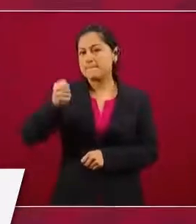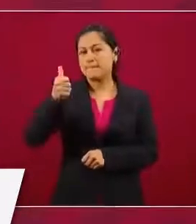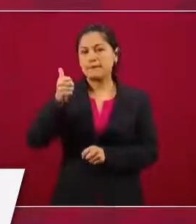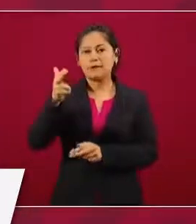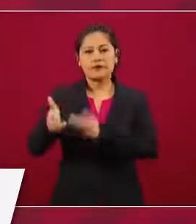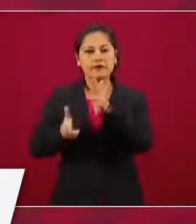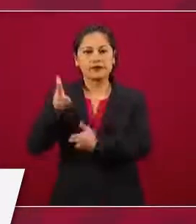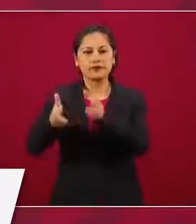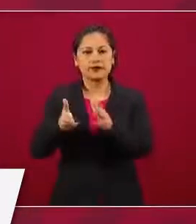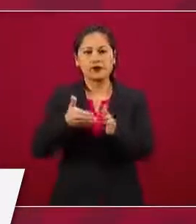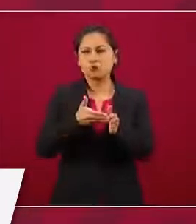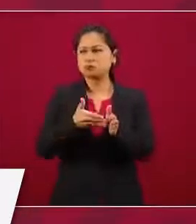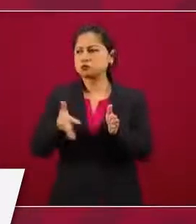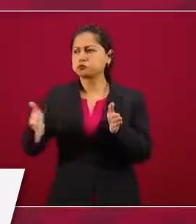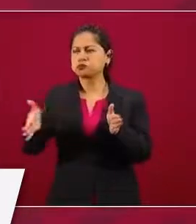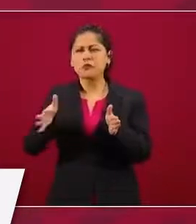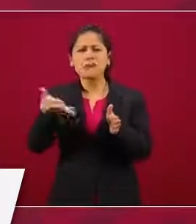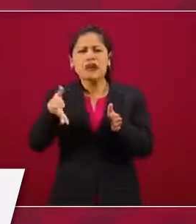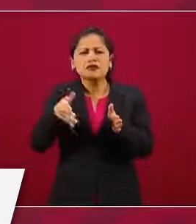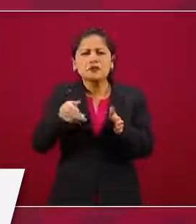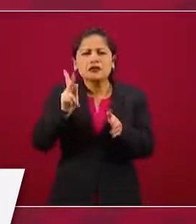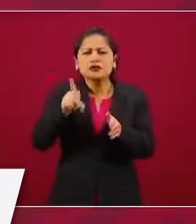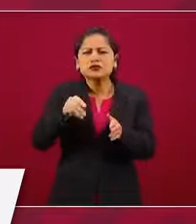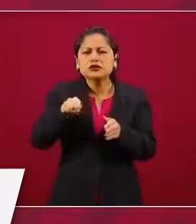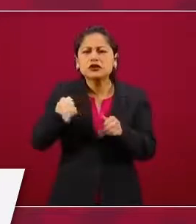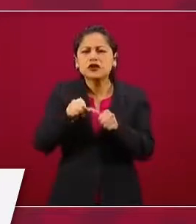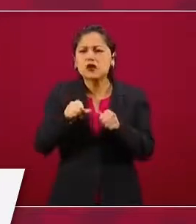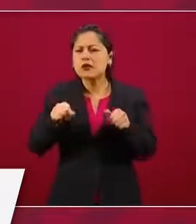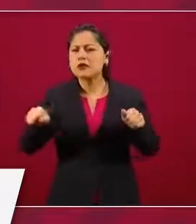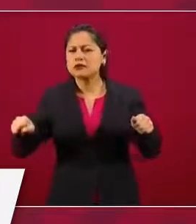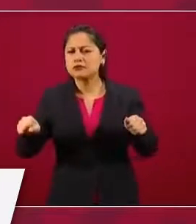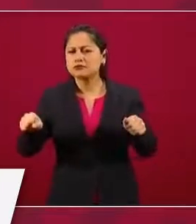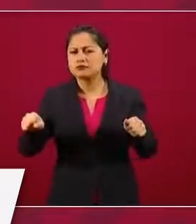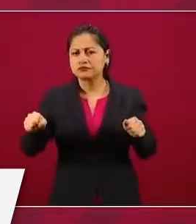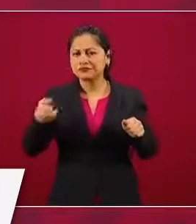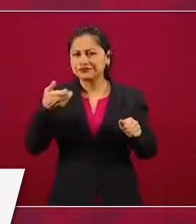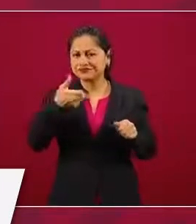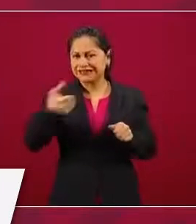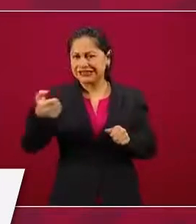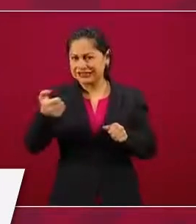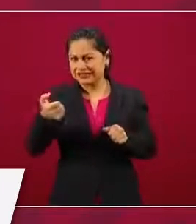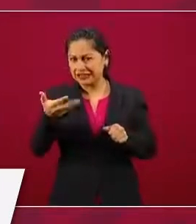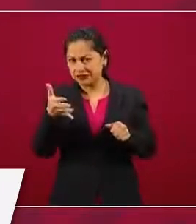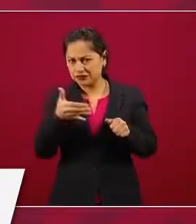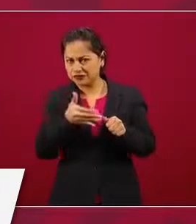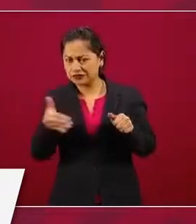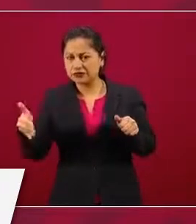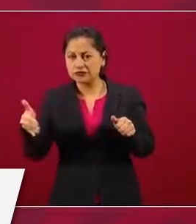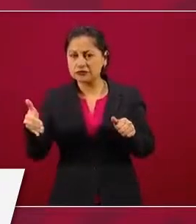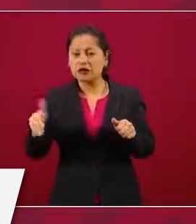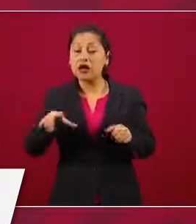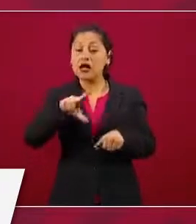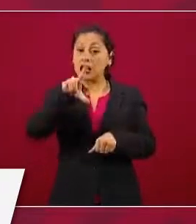de 600 kilómetros. Y luego Porfirio Díaz,